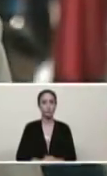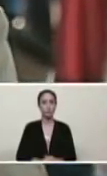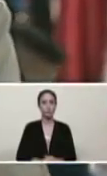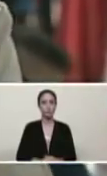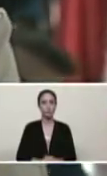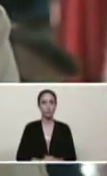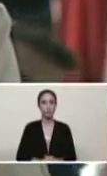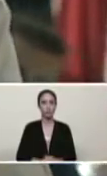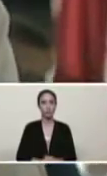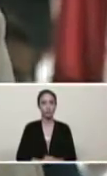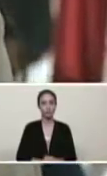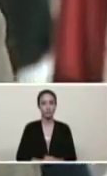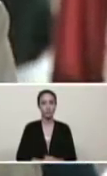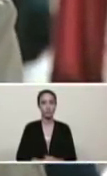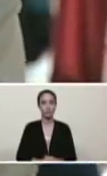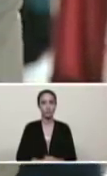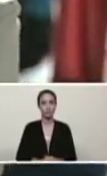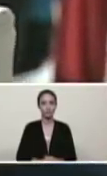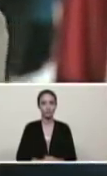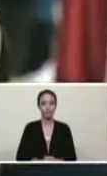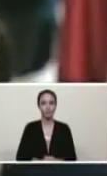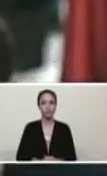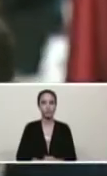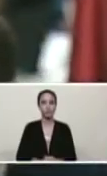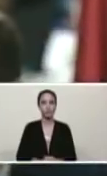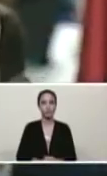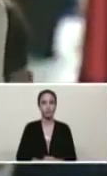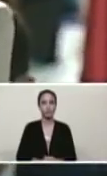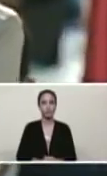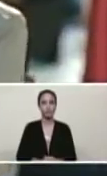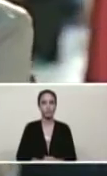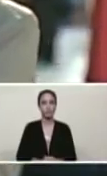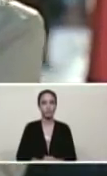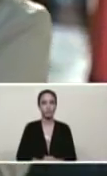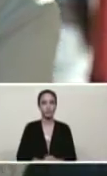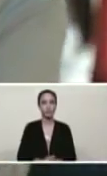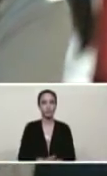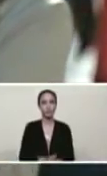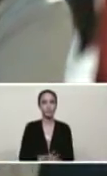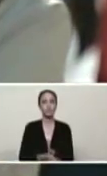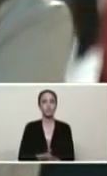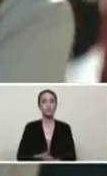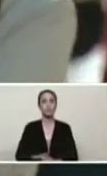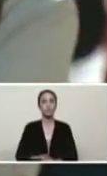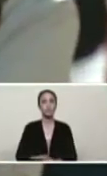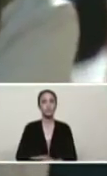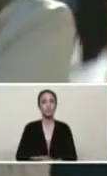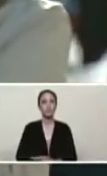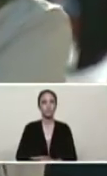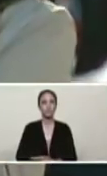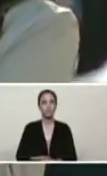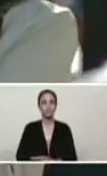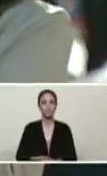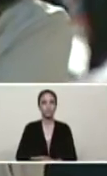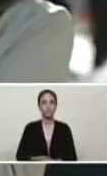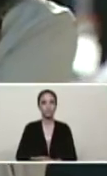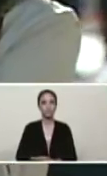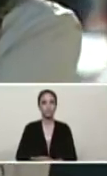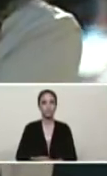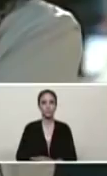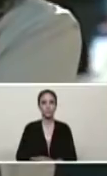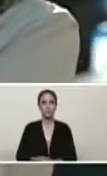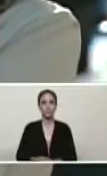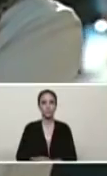dos jovens, dos homens, a salvação, a defesa das suas riquezas, especialmente o petróleo, que